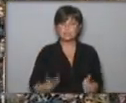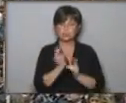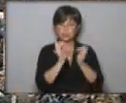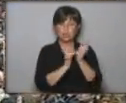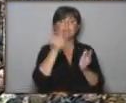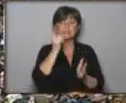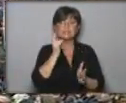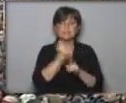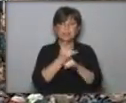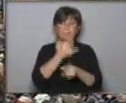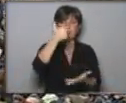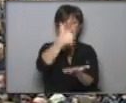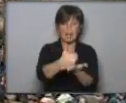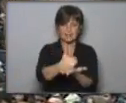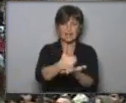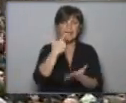su Iglesia.